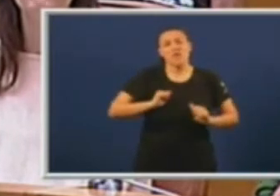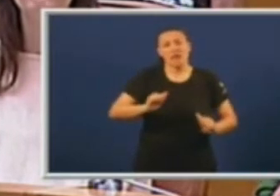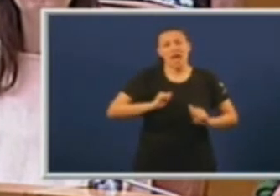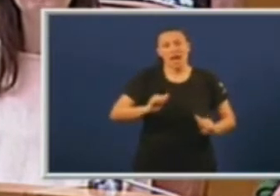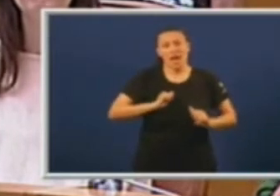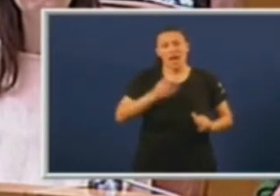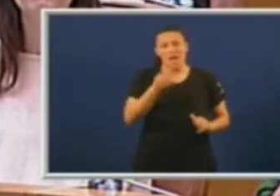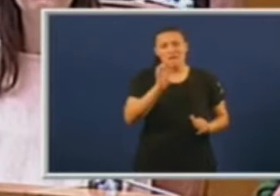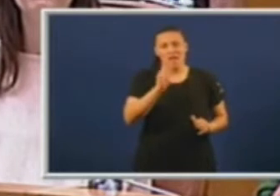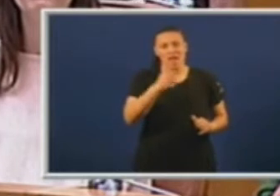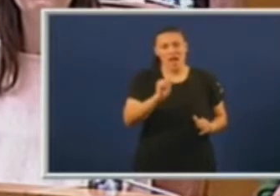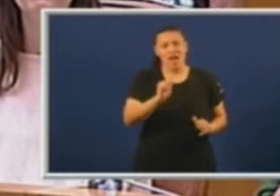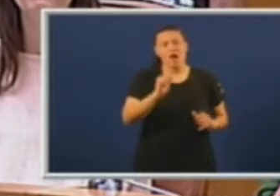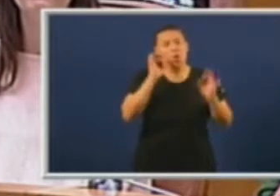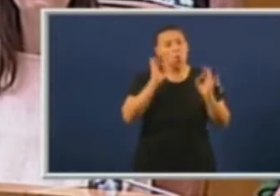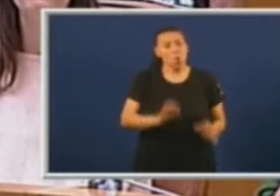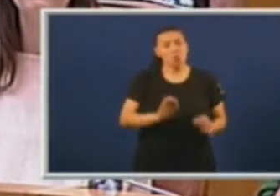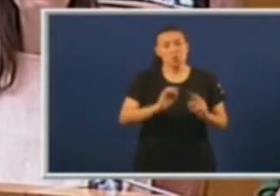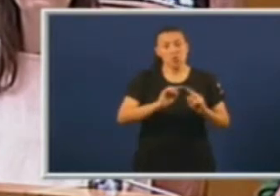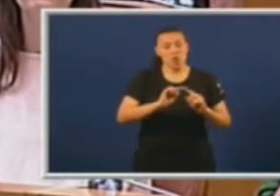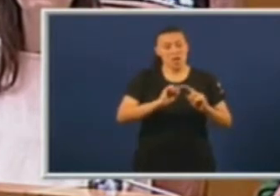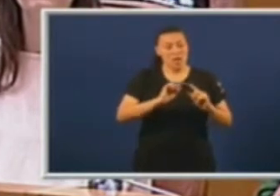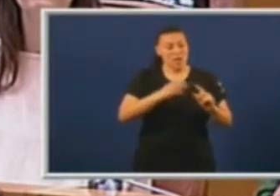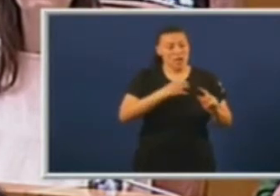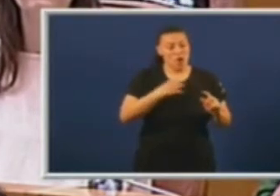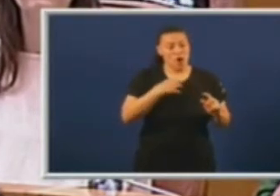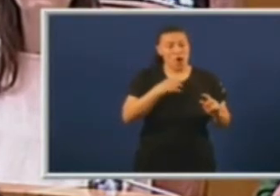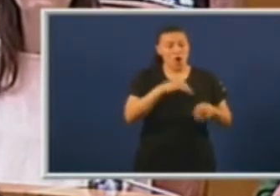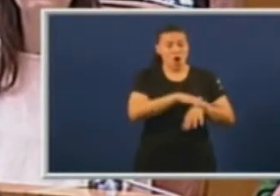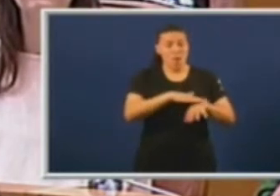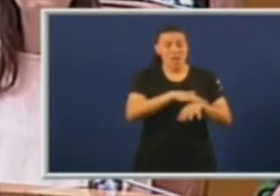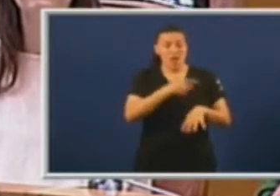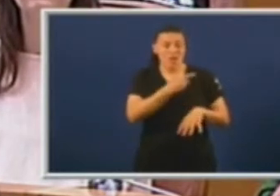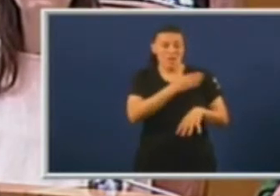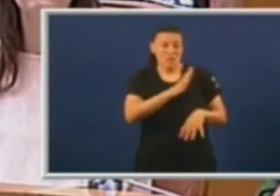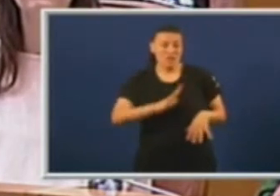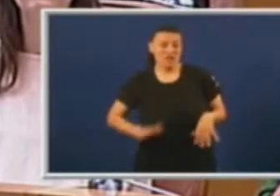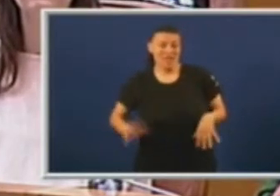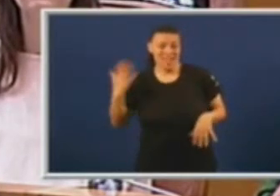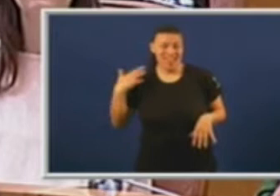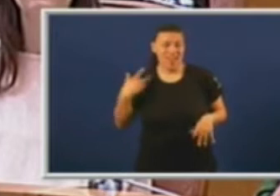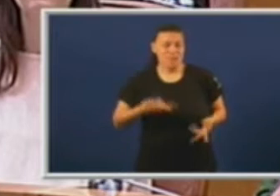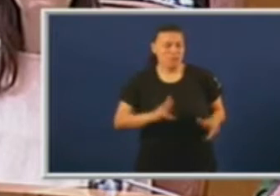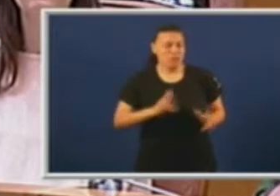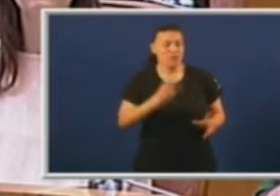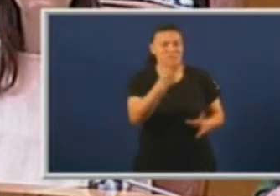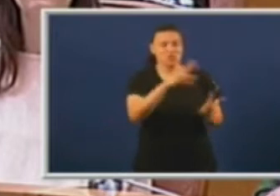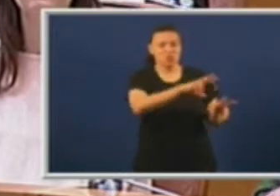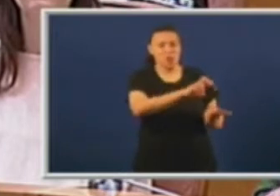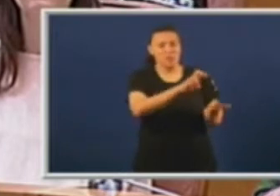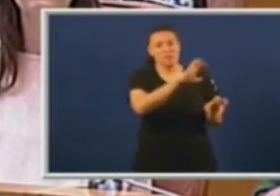casualmente pouco tempo despois de que ese goberno en funcións lle autorizara 3 novas concesións eléctricas